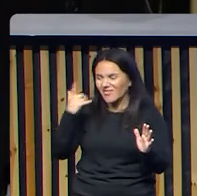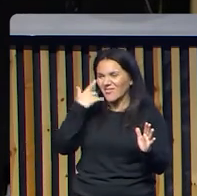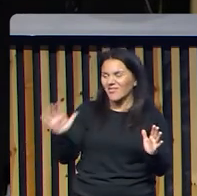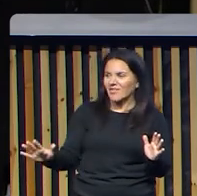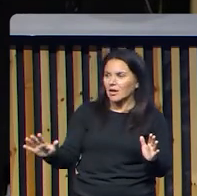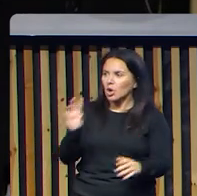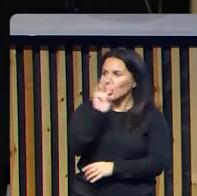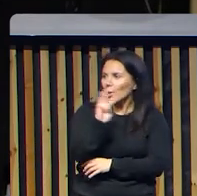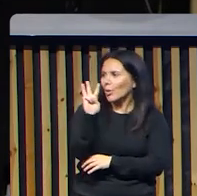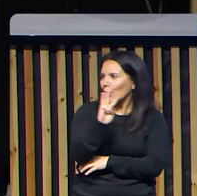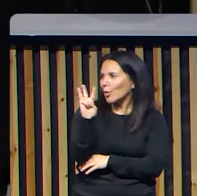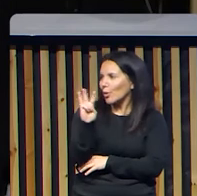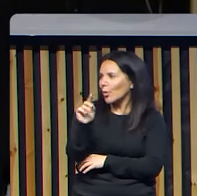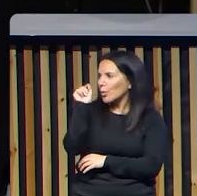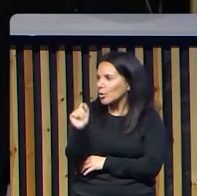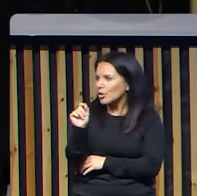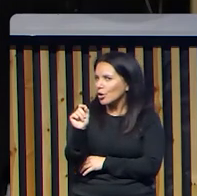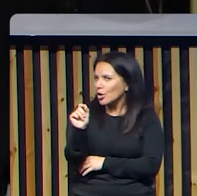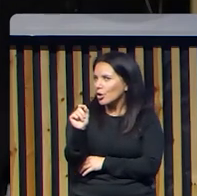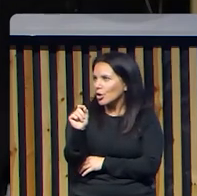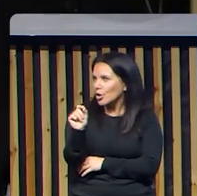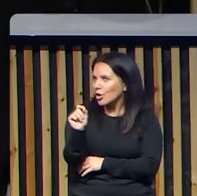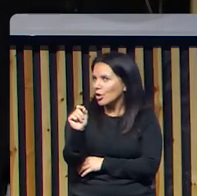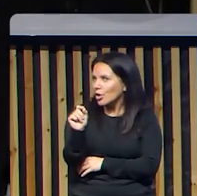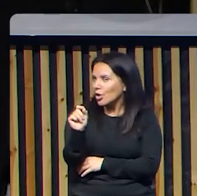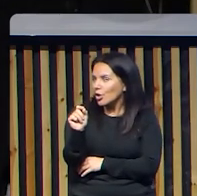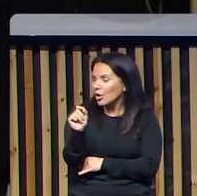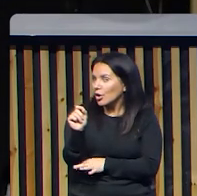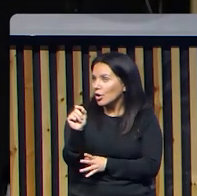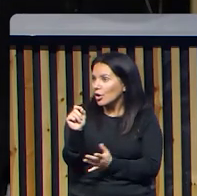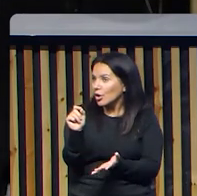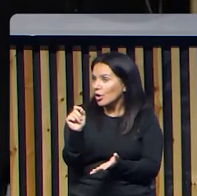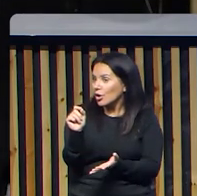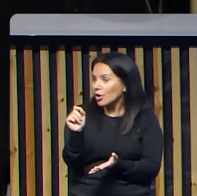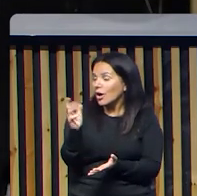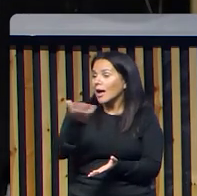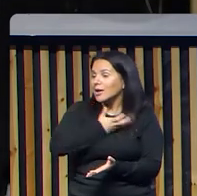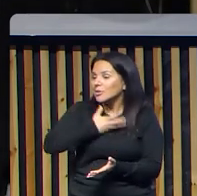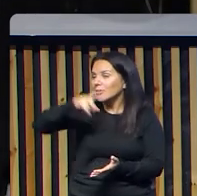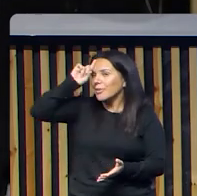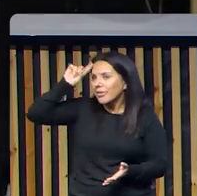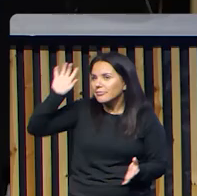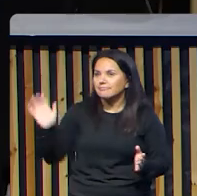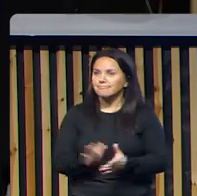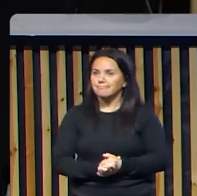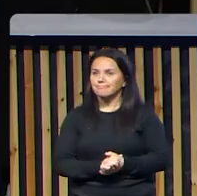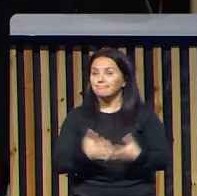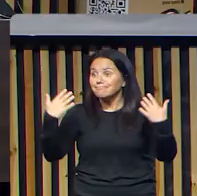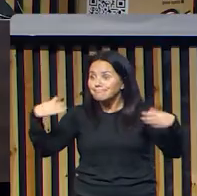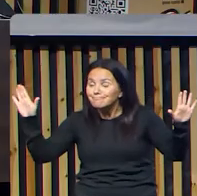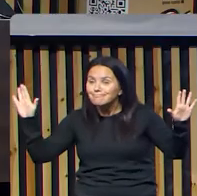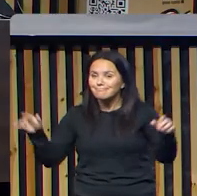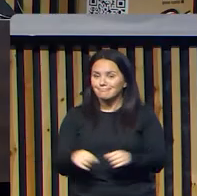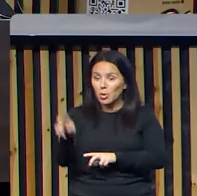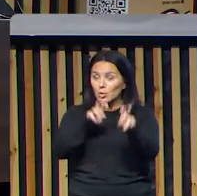w o www pum pum pum ayuntamiento de Madrid suerte